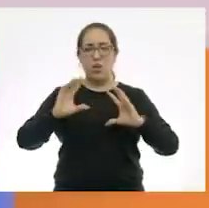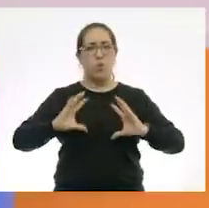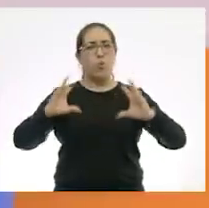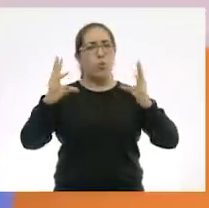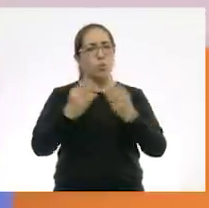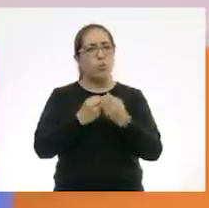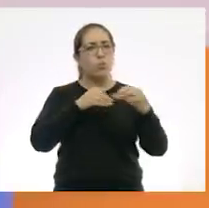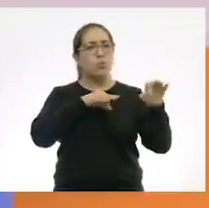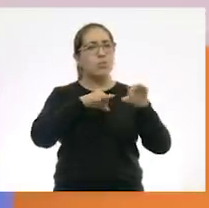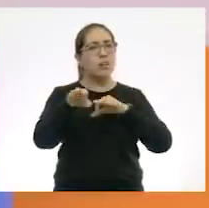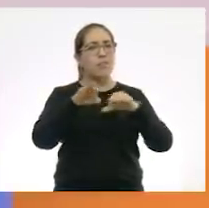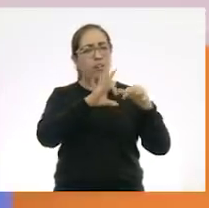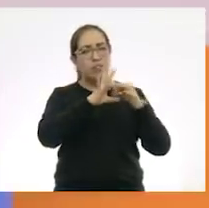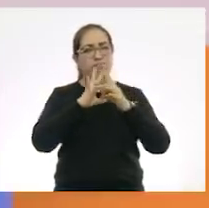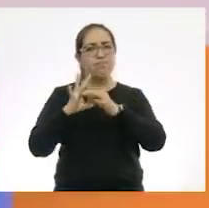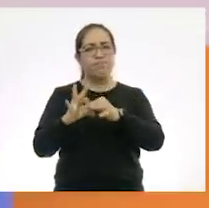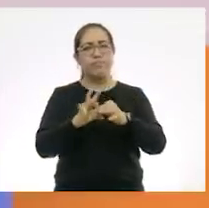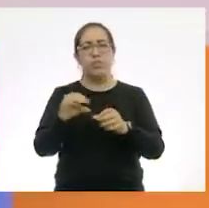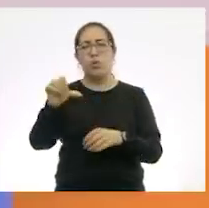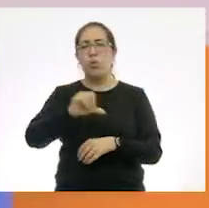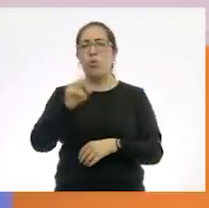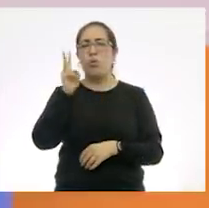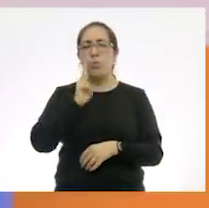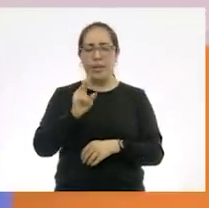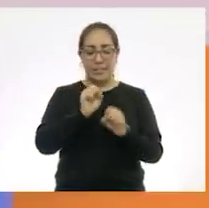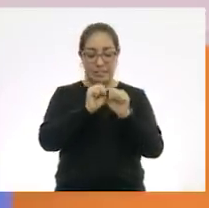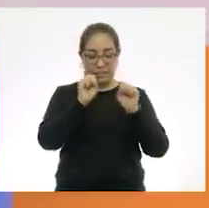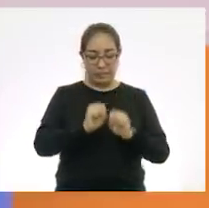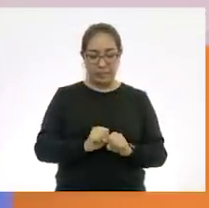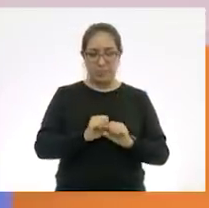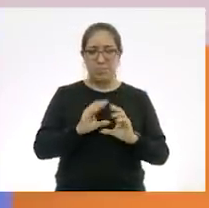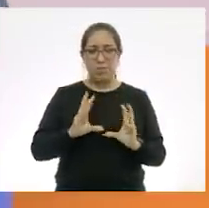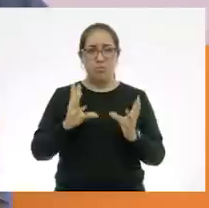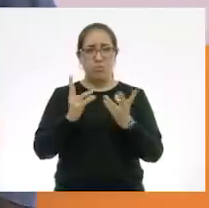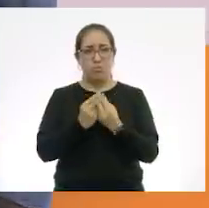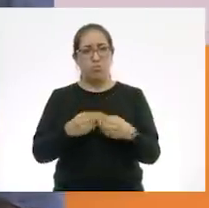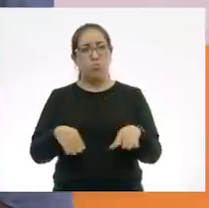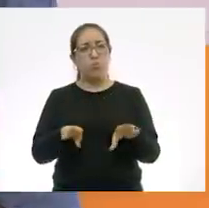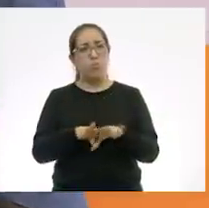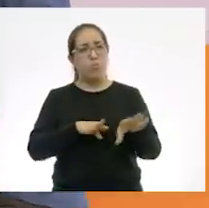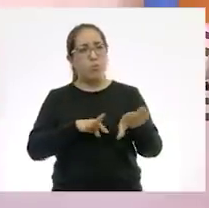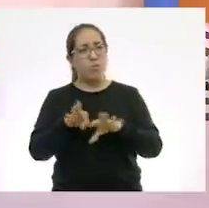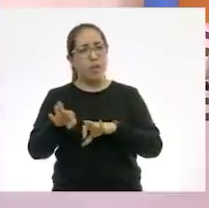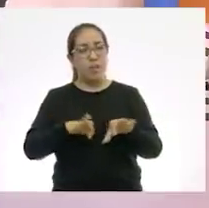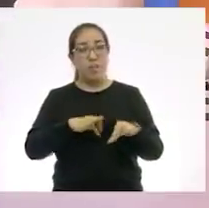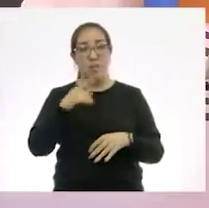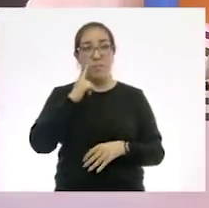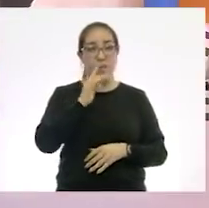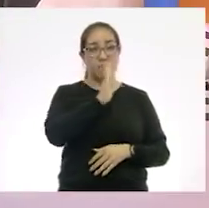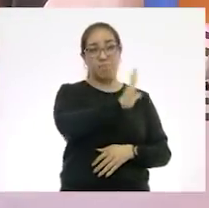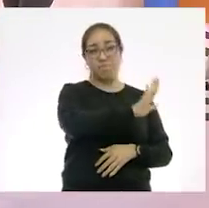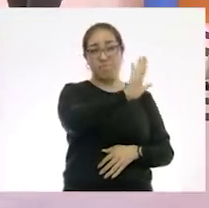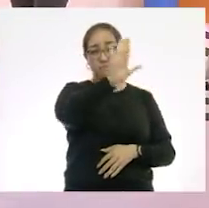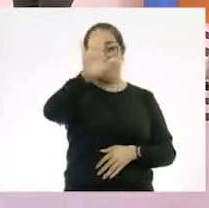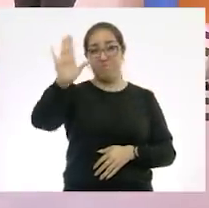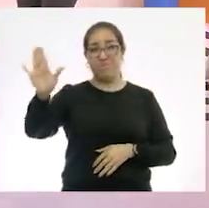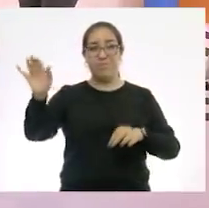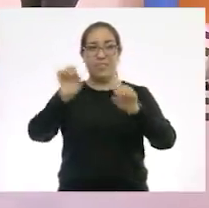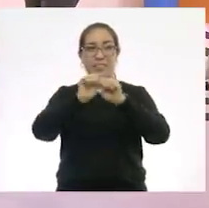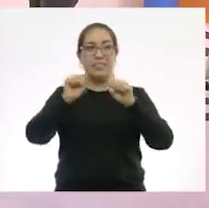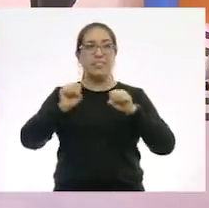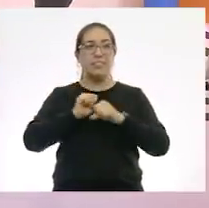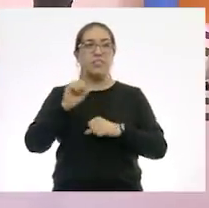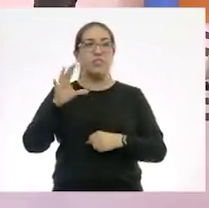vamos a ver cómo trabajan juntos los sistemas. ¿Te parece bien? Me parece muy bien. En todo el salón tenemos un montón de órganos